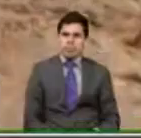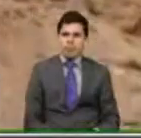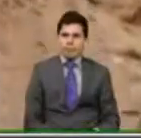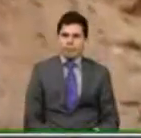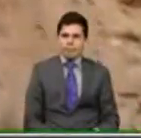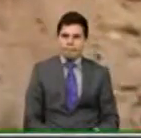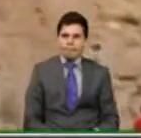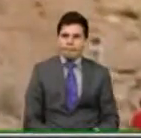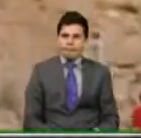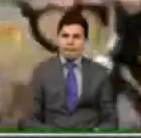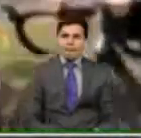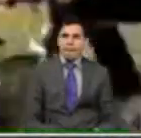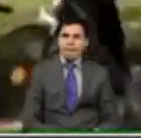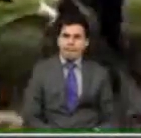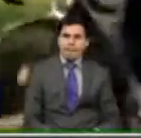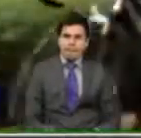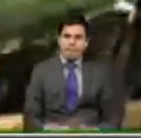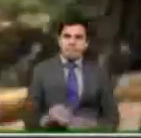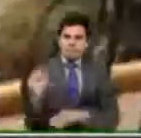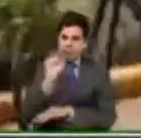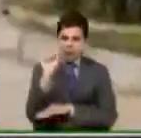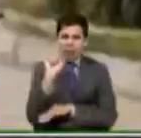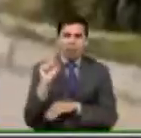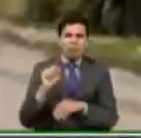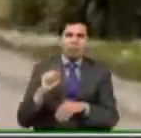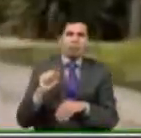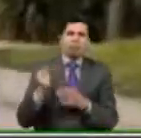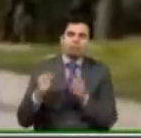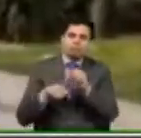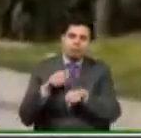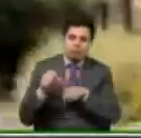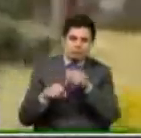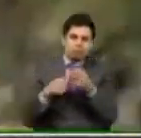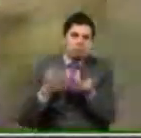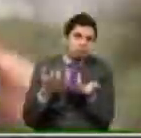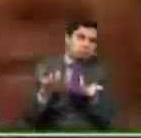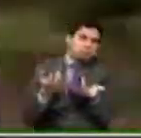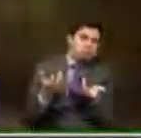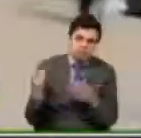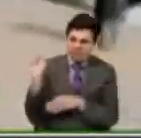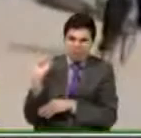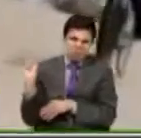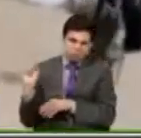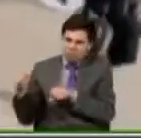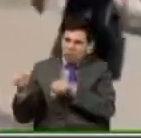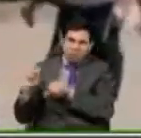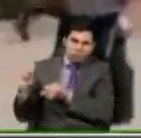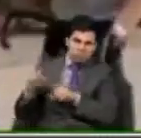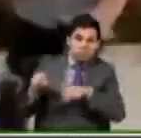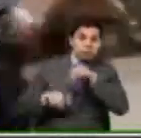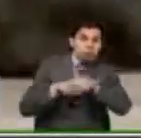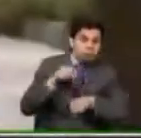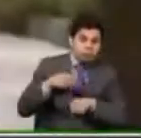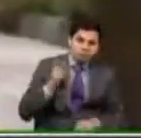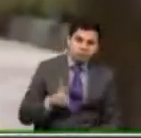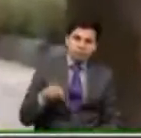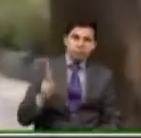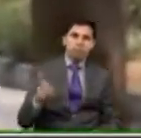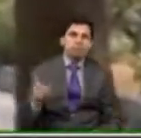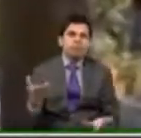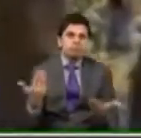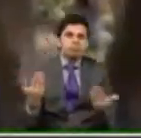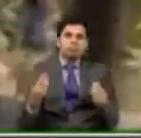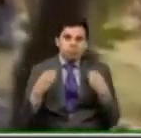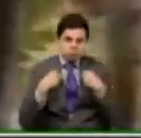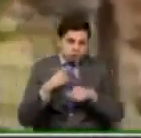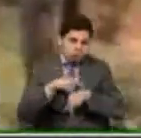Nuevo transporte para el trabajo. Ir en bicicleta o caminar son dos alternativas para el trabajo. Esto no solo le permite tener